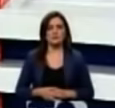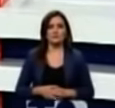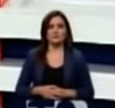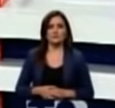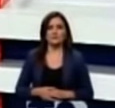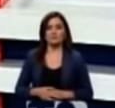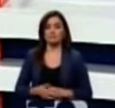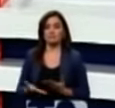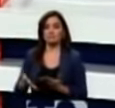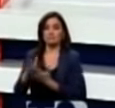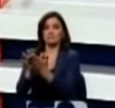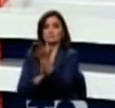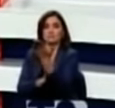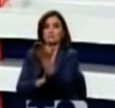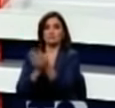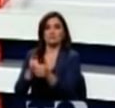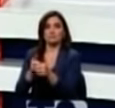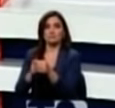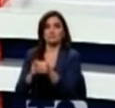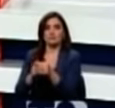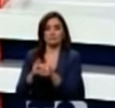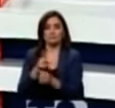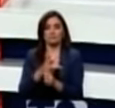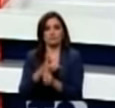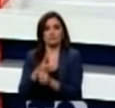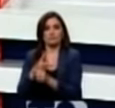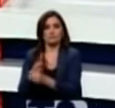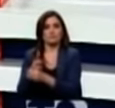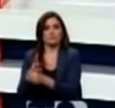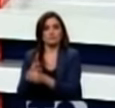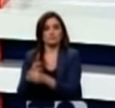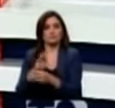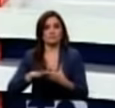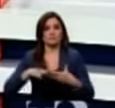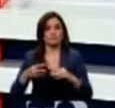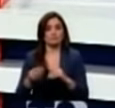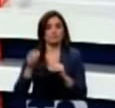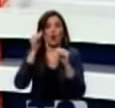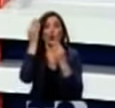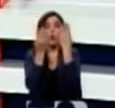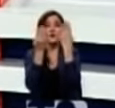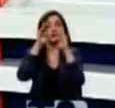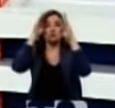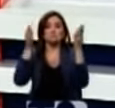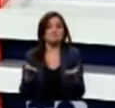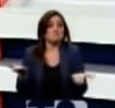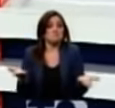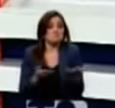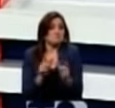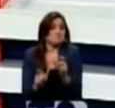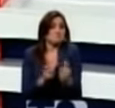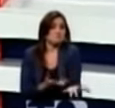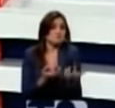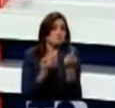¿Qué pasa con los proyectos para la capital, no? Estaremos siguiendo estos temas también. ¿Qué pasa con la solución vial Guayasamín? La ciudadanía está